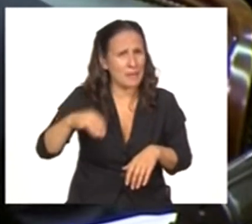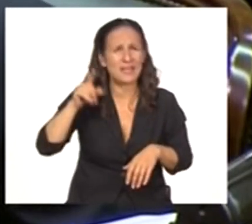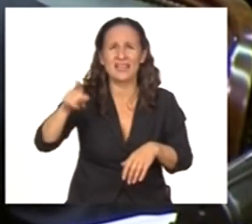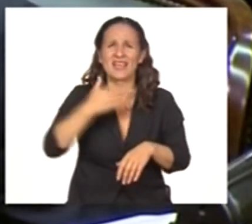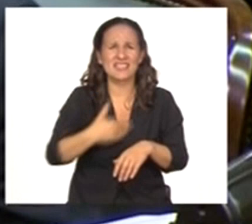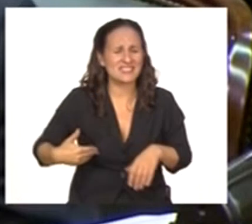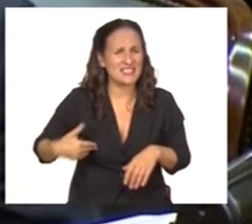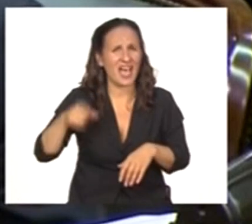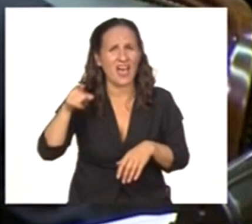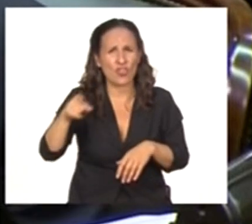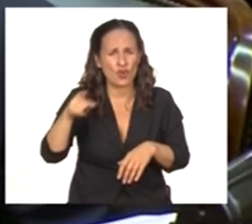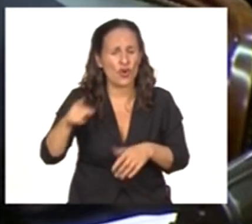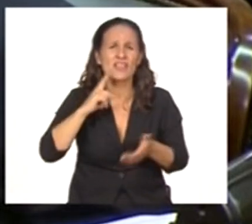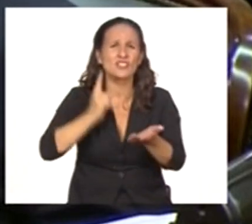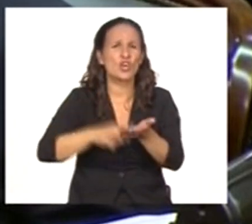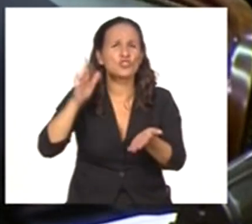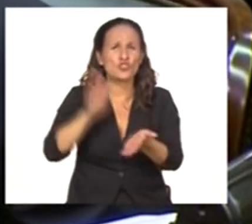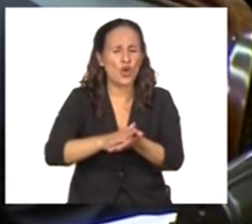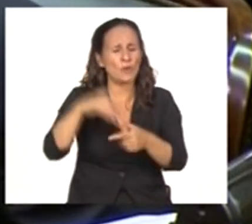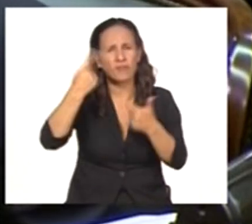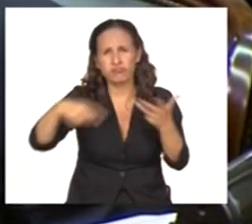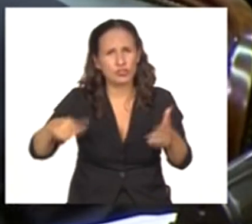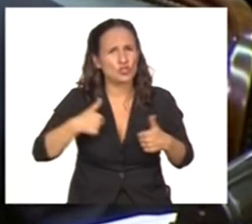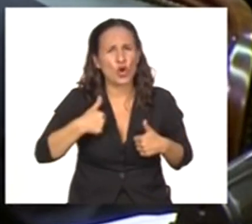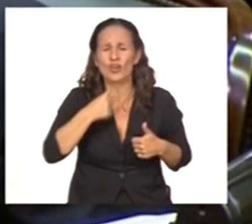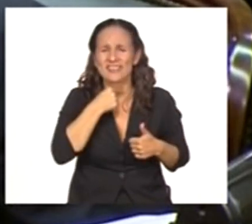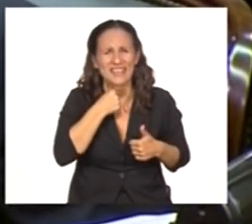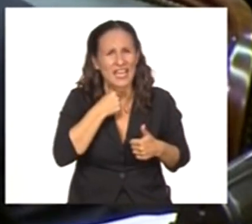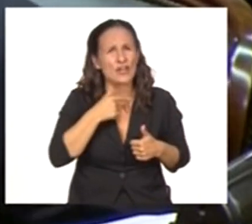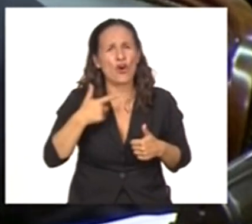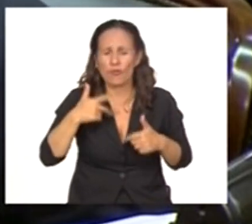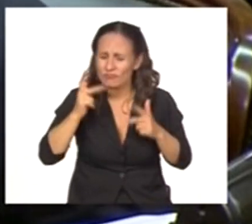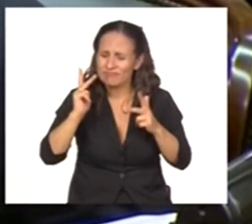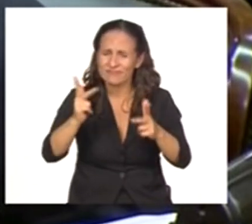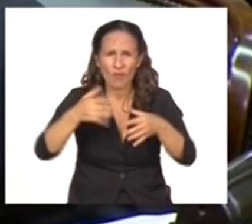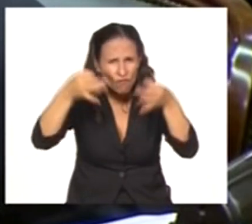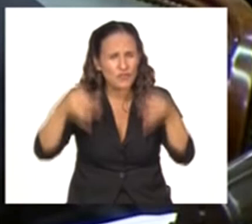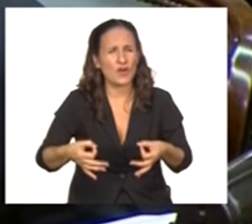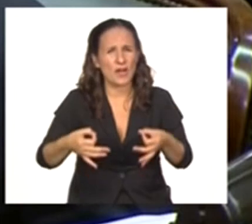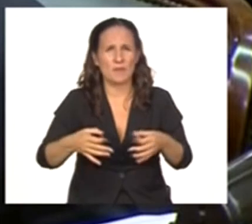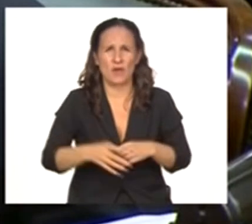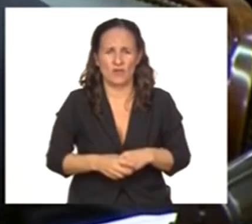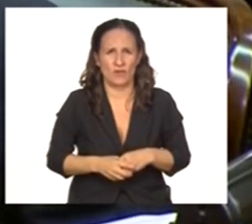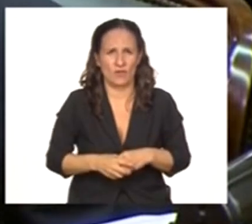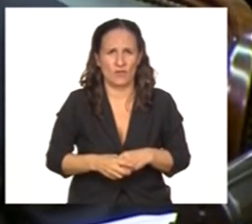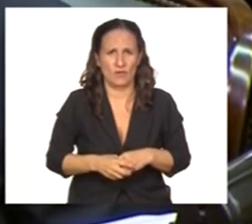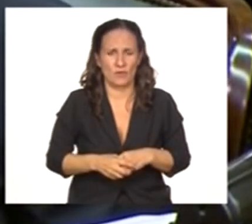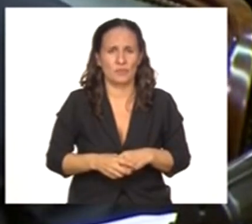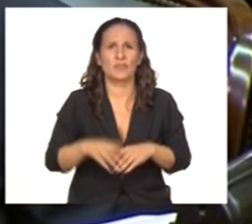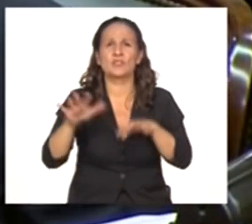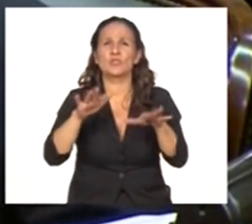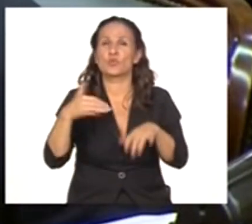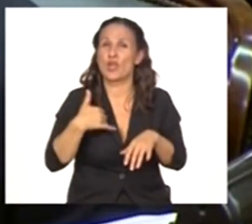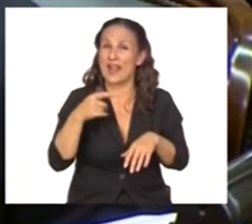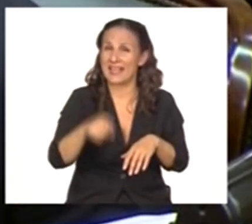a pronunciarse sobre determinadas cuestiones. Y en esto quiero ser absolutamente enfático. Si en Argentina hay